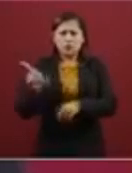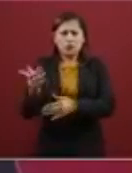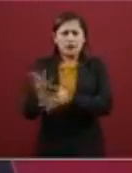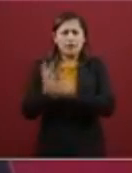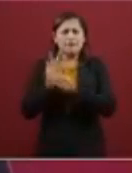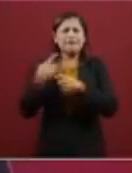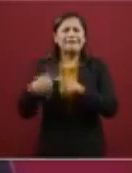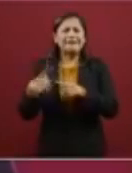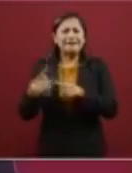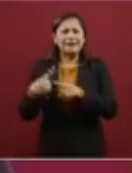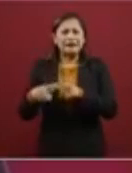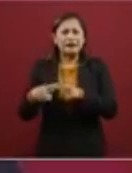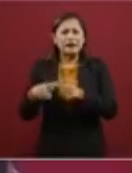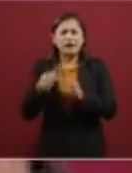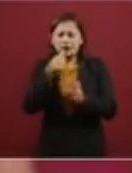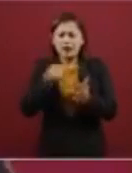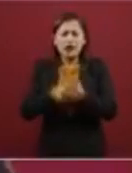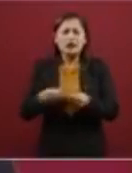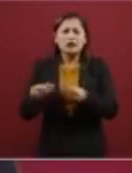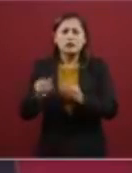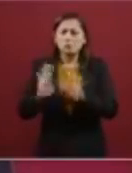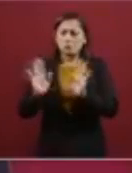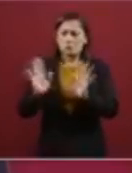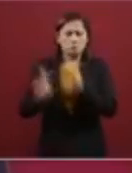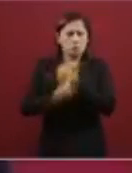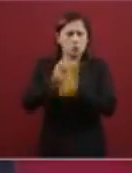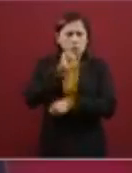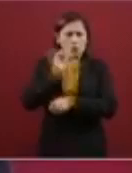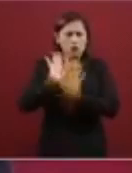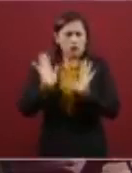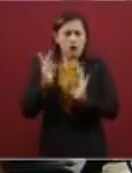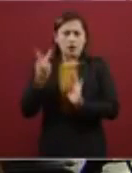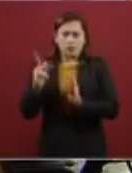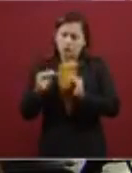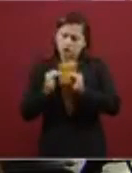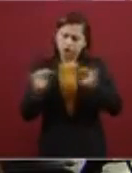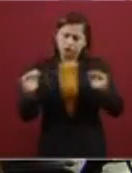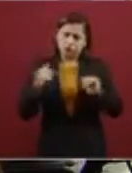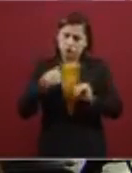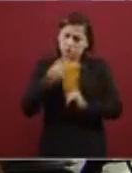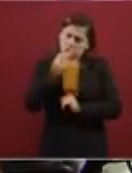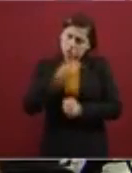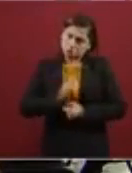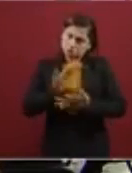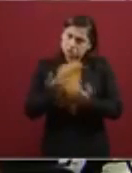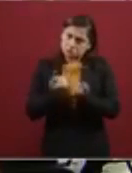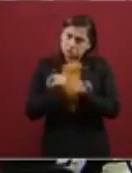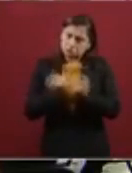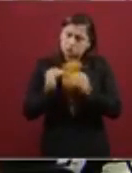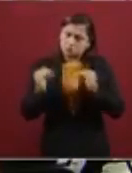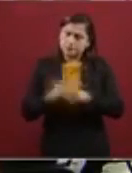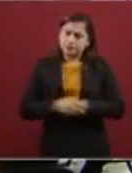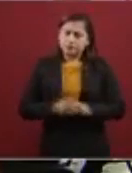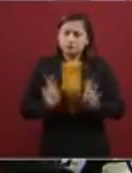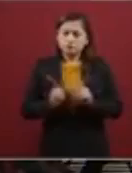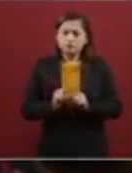no hay ningún problema. Pero yo tengo el derecho de manifestarme también, ¿no? Es lo que estoy haciendo. Déjame pasar